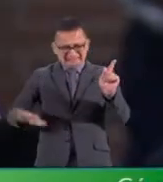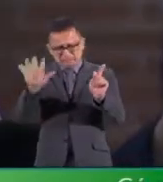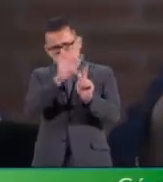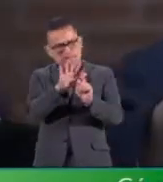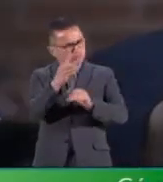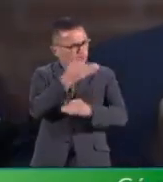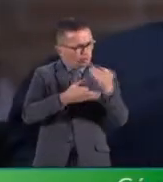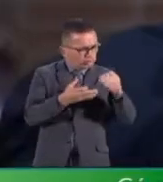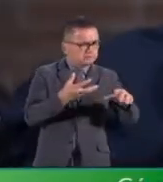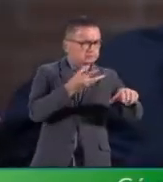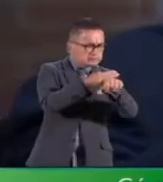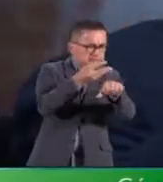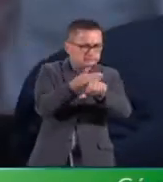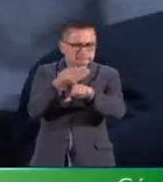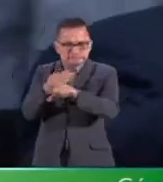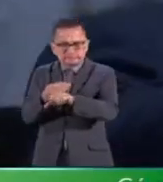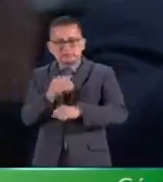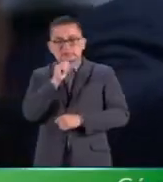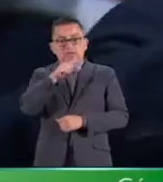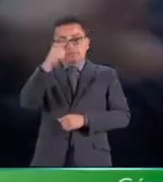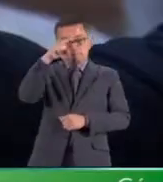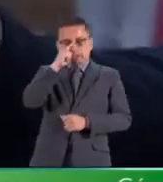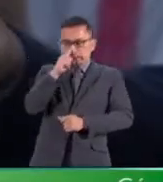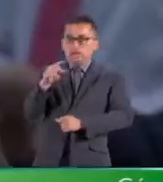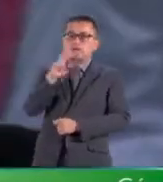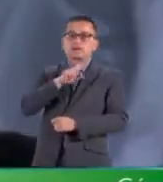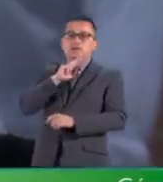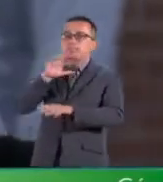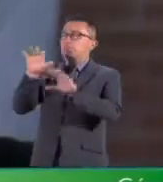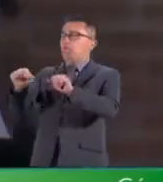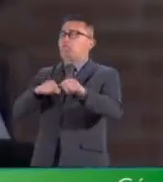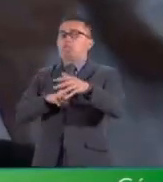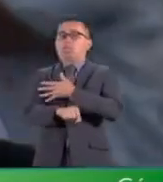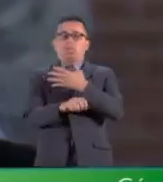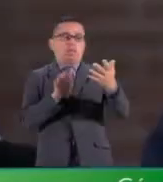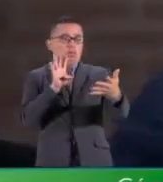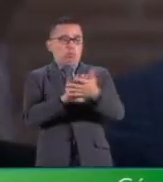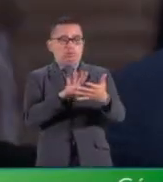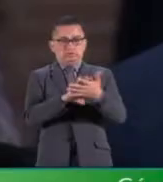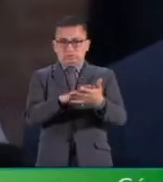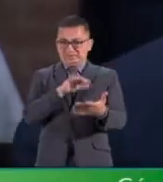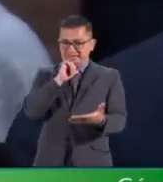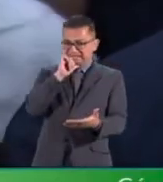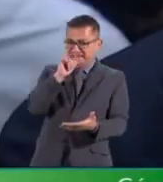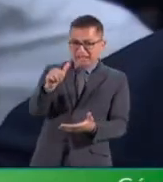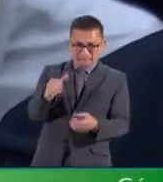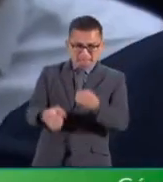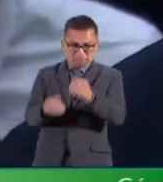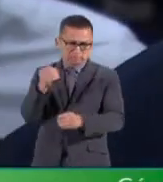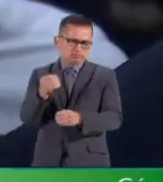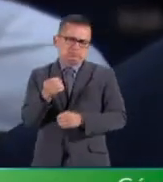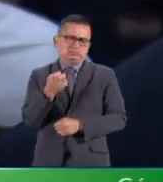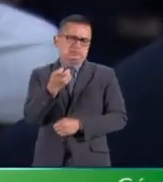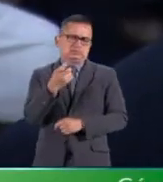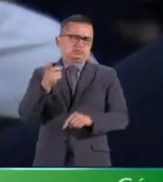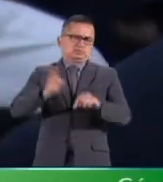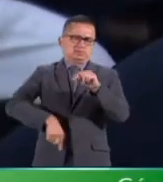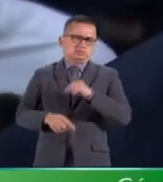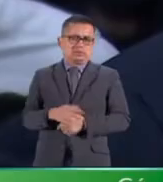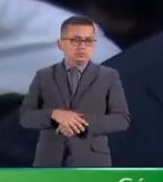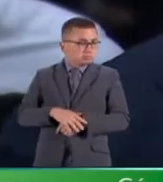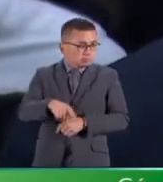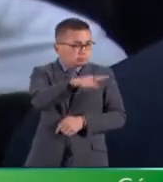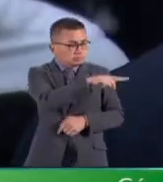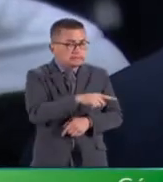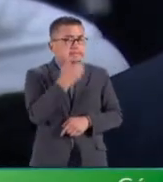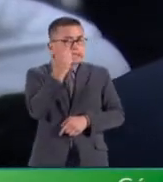para eliminar la prisión sin juicio que todos ustedes han querido seguir ampliando. Una vez más,